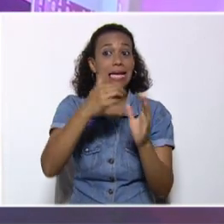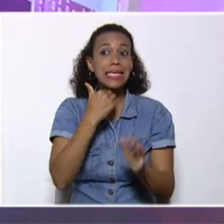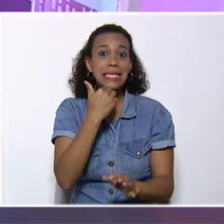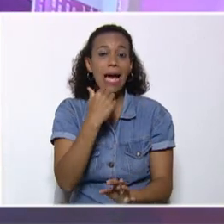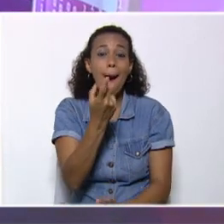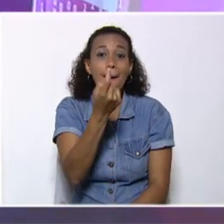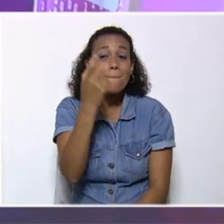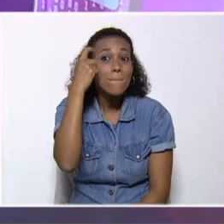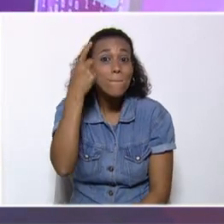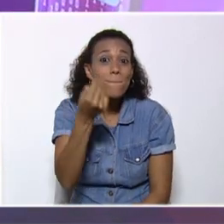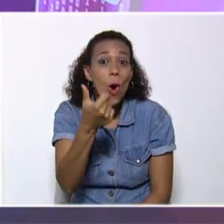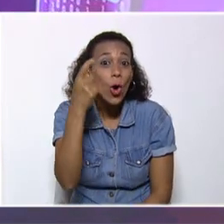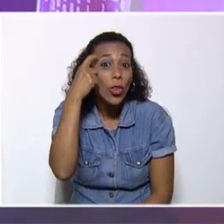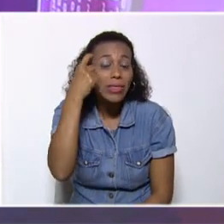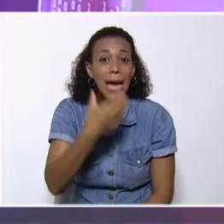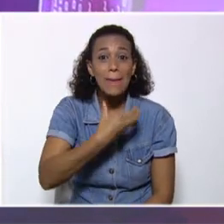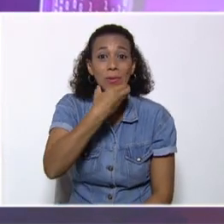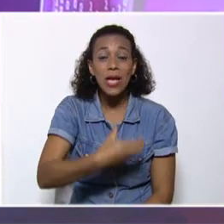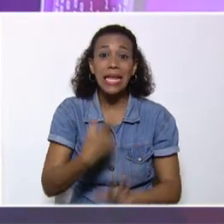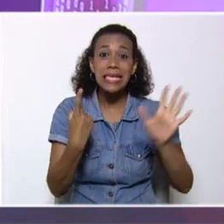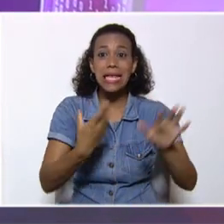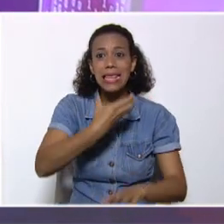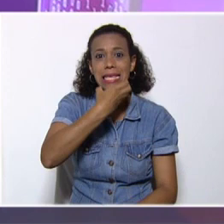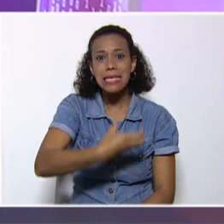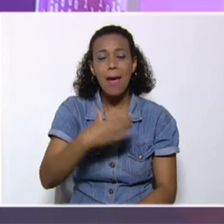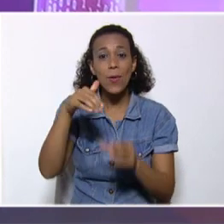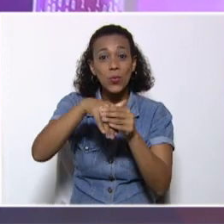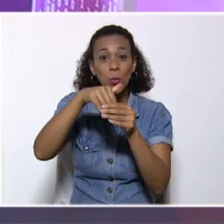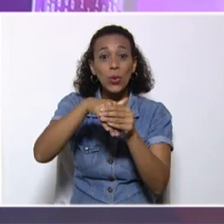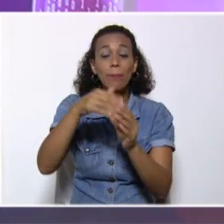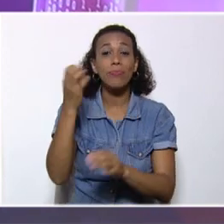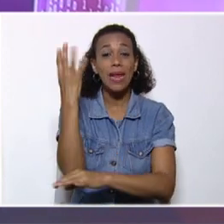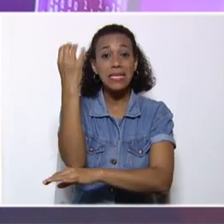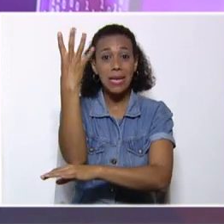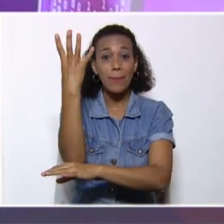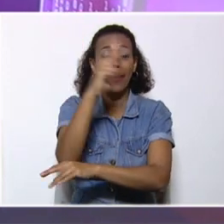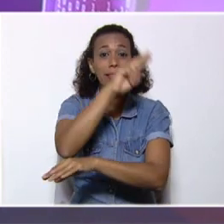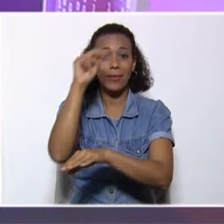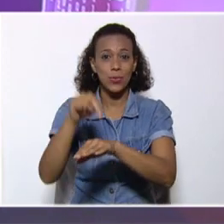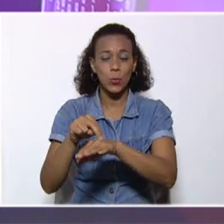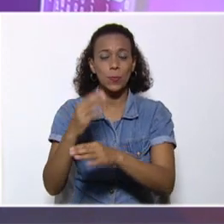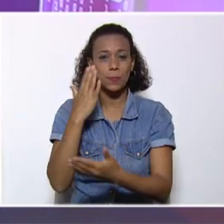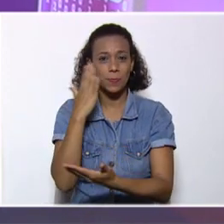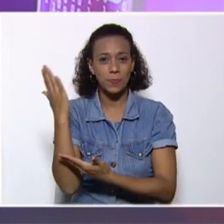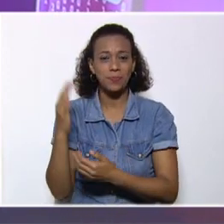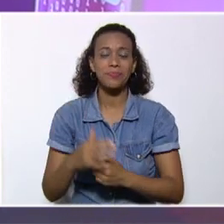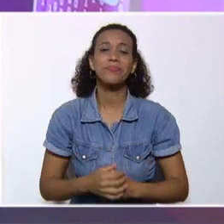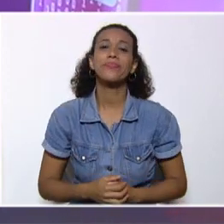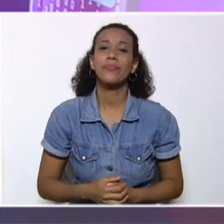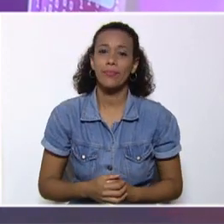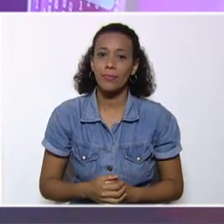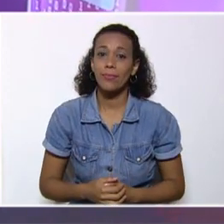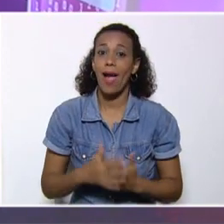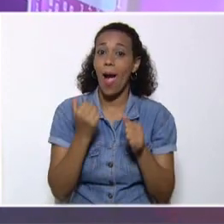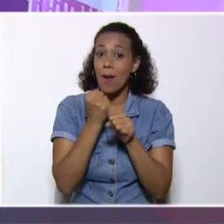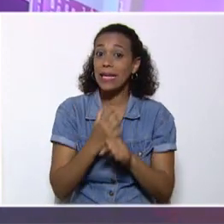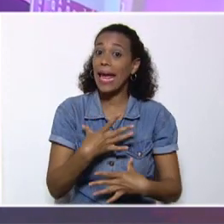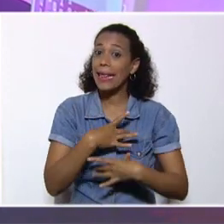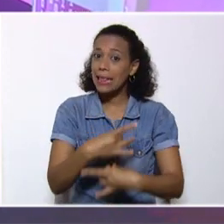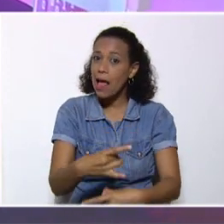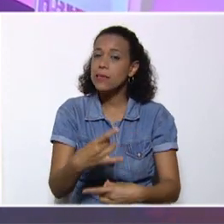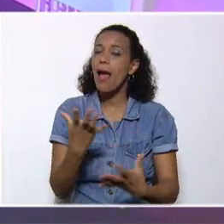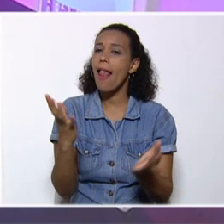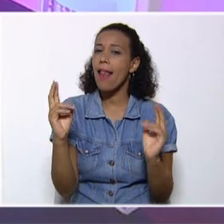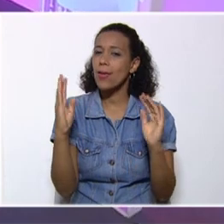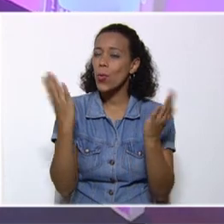estamos a muy pocos días del proceso electoral de la Asamblea Legislativa en Venezuela. Por eso creo que es interesante